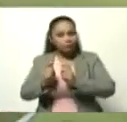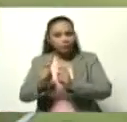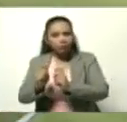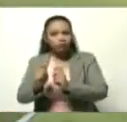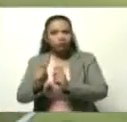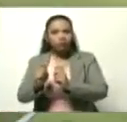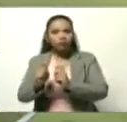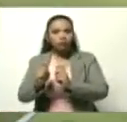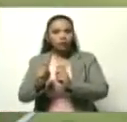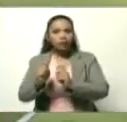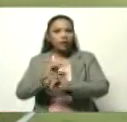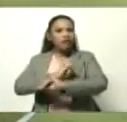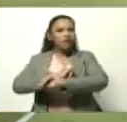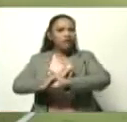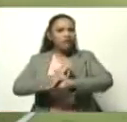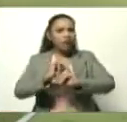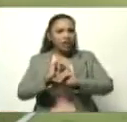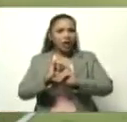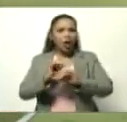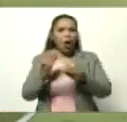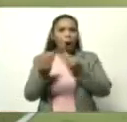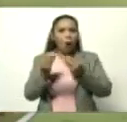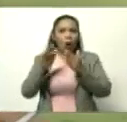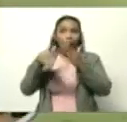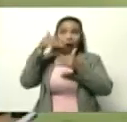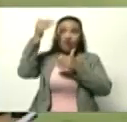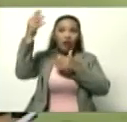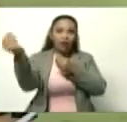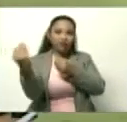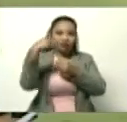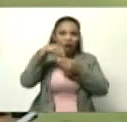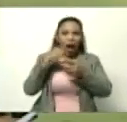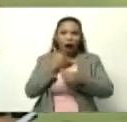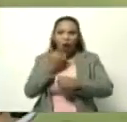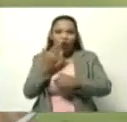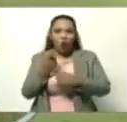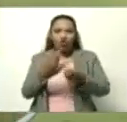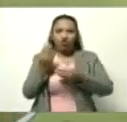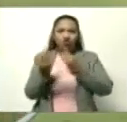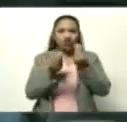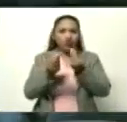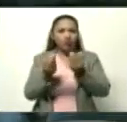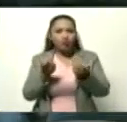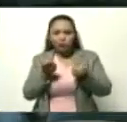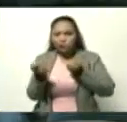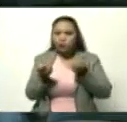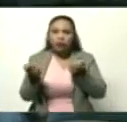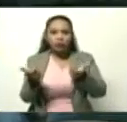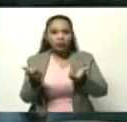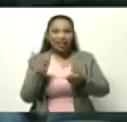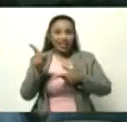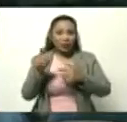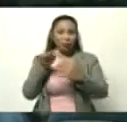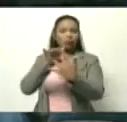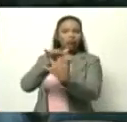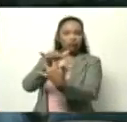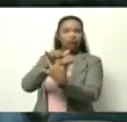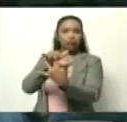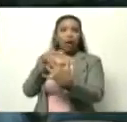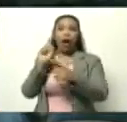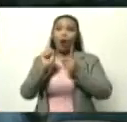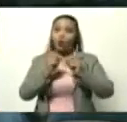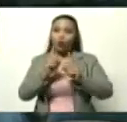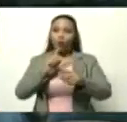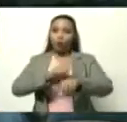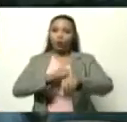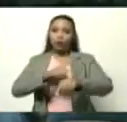acabar con las hegemonías extranjeras con las de manías foráneas eso ha sido una batalla permanente en algunos momentos